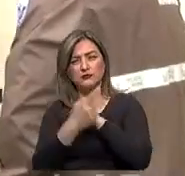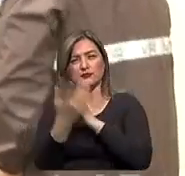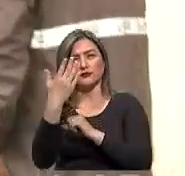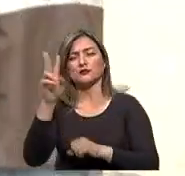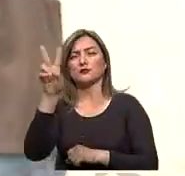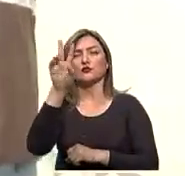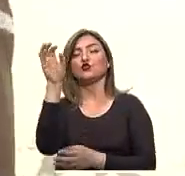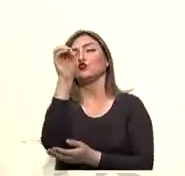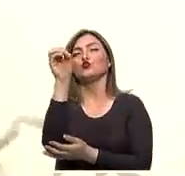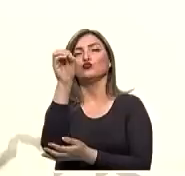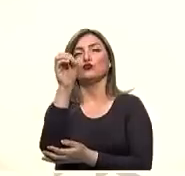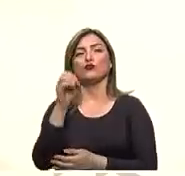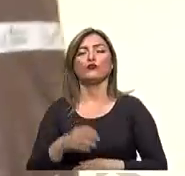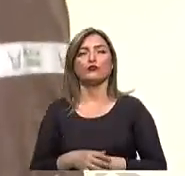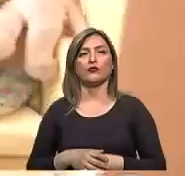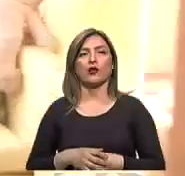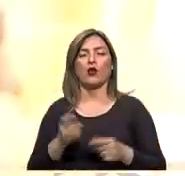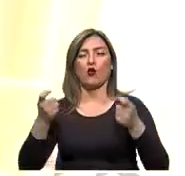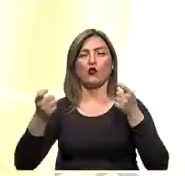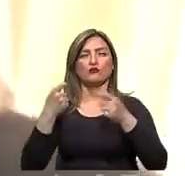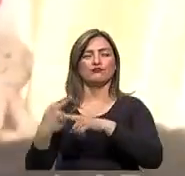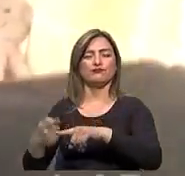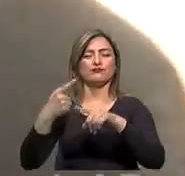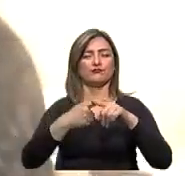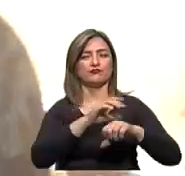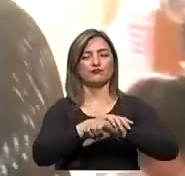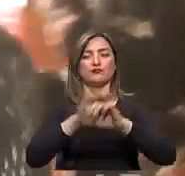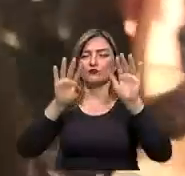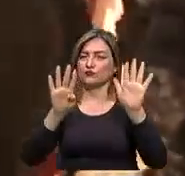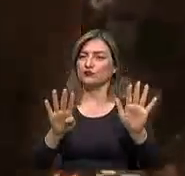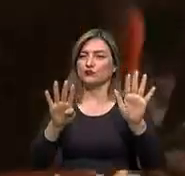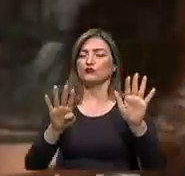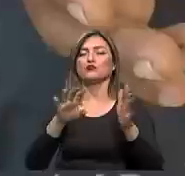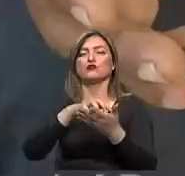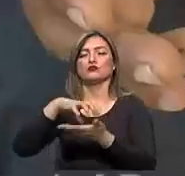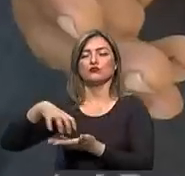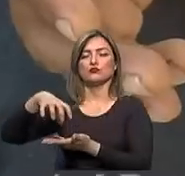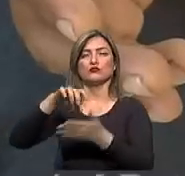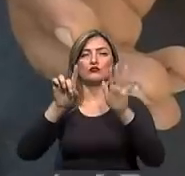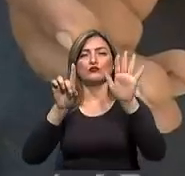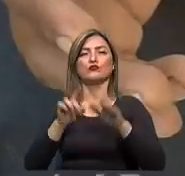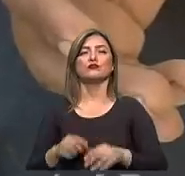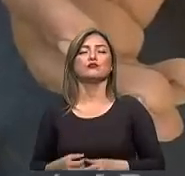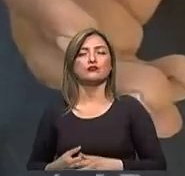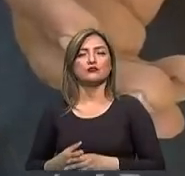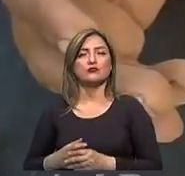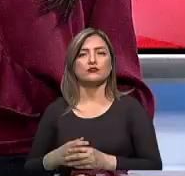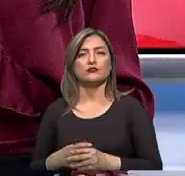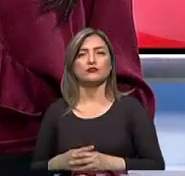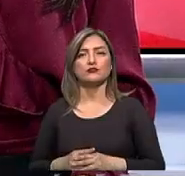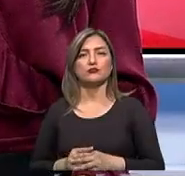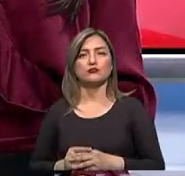pasado 22 de octubre se ejecutaron varios operativos que dejaron 9 detenidos en 6 provincias. Alberto Luna, 24